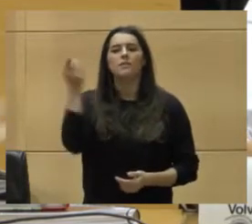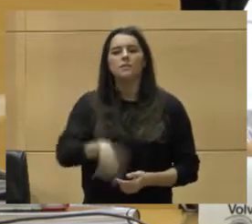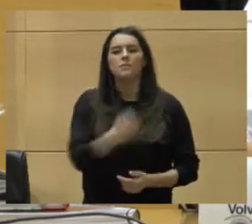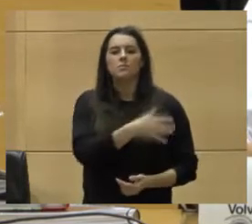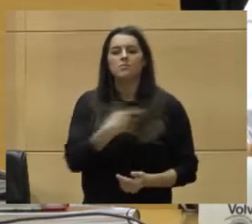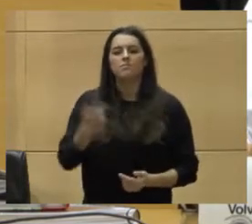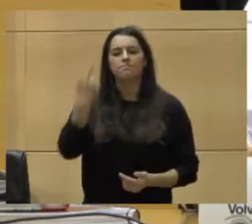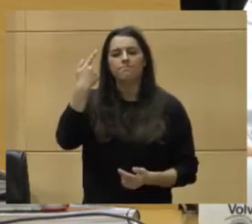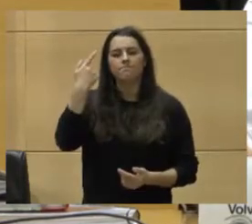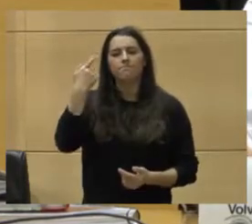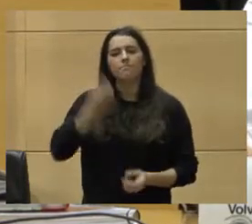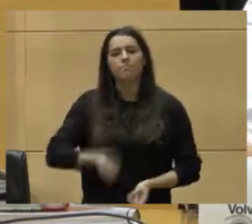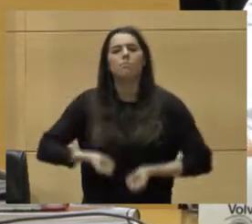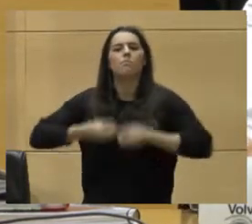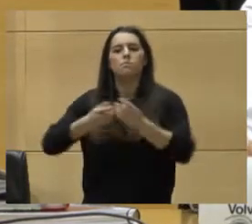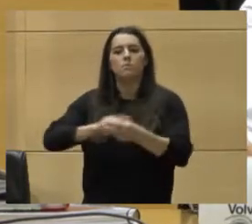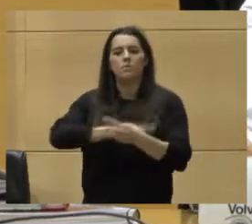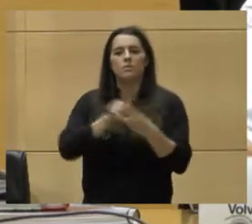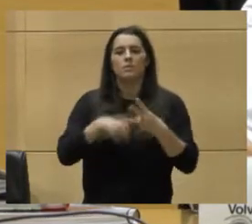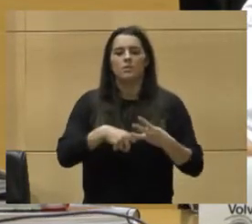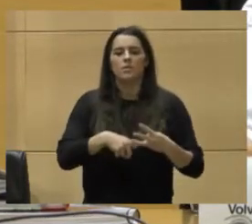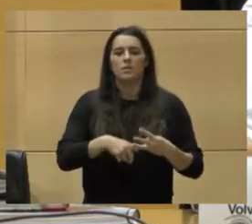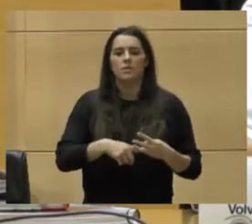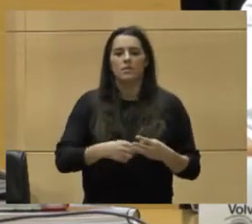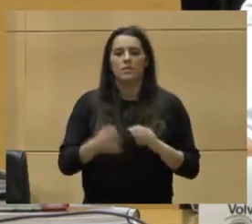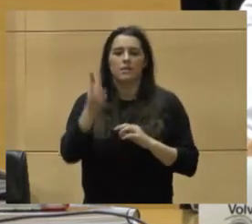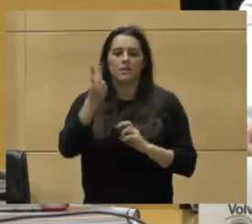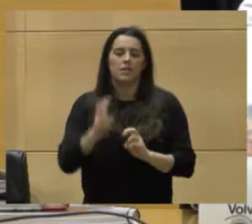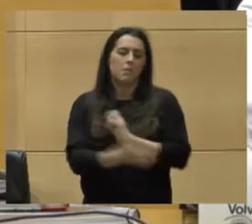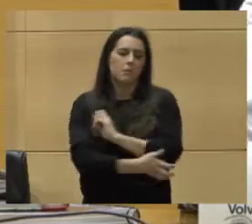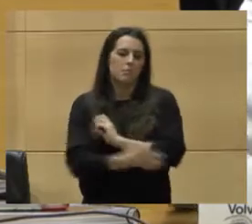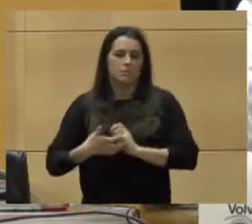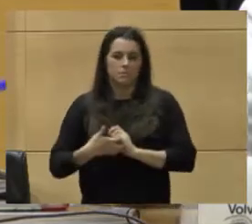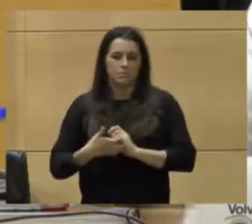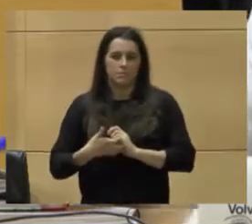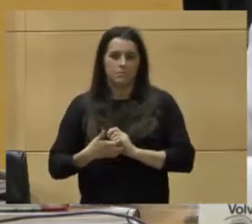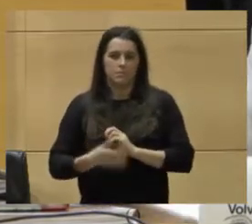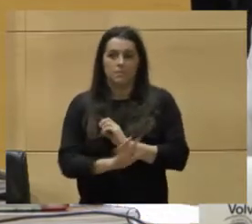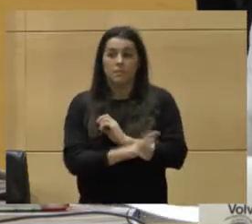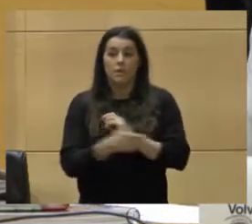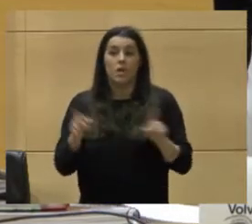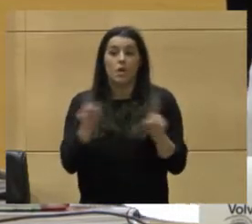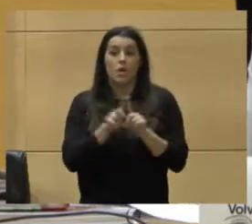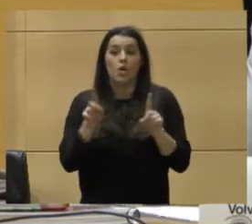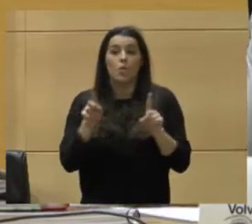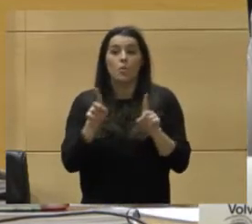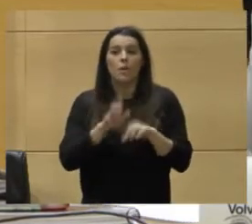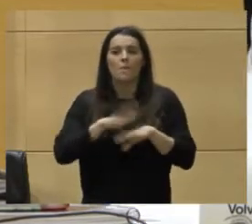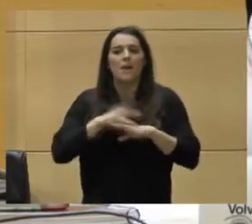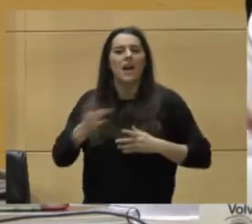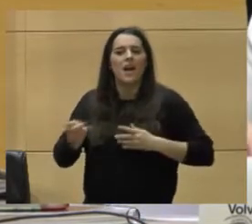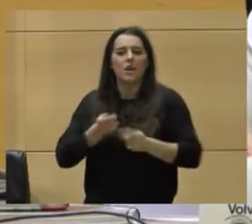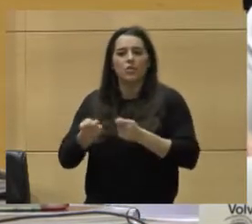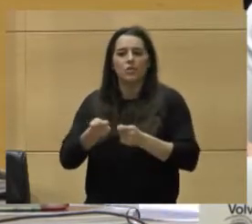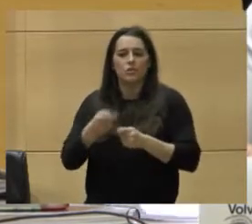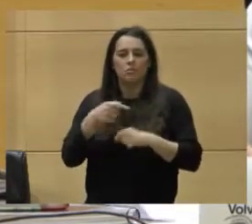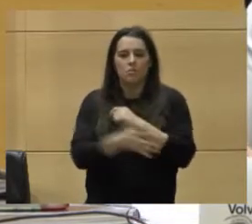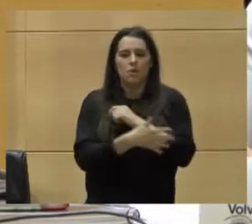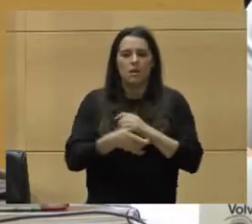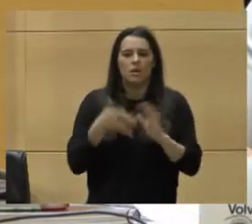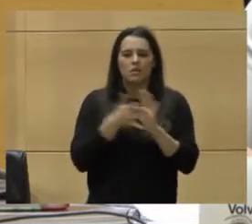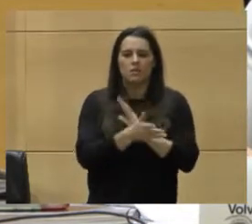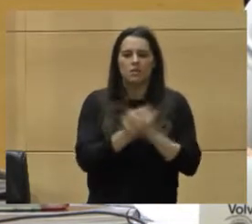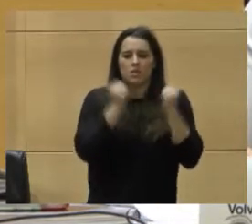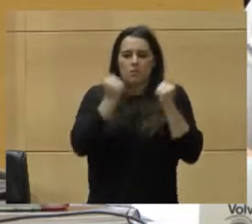situar otro elemento que es el de la precariedad la precariedad también como forma de dominación como forma de poder no sólo como una forma